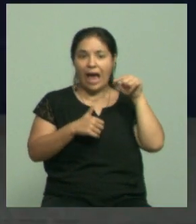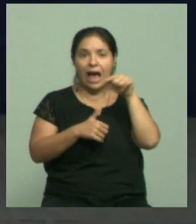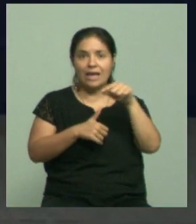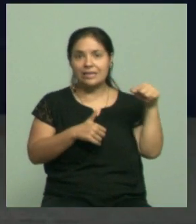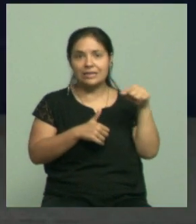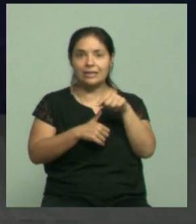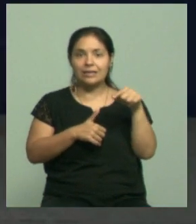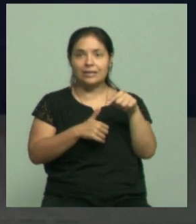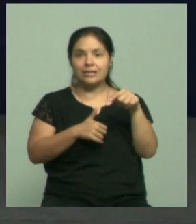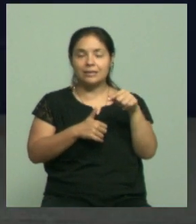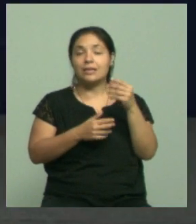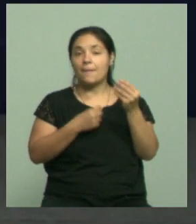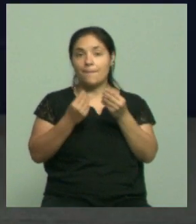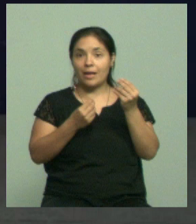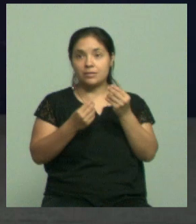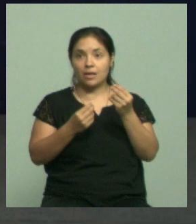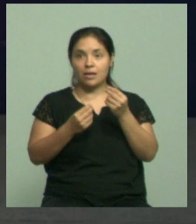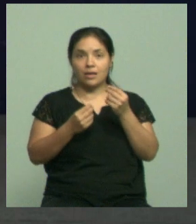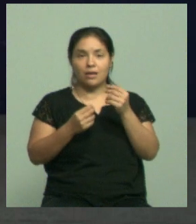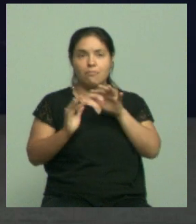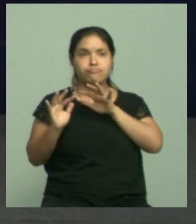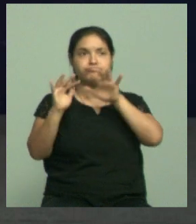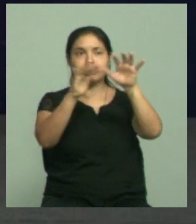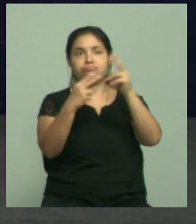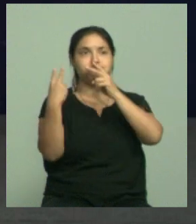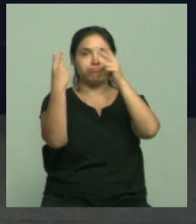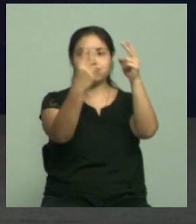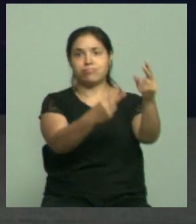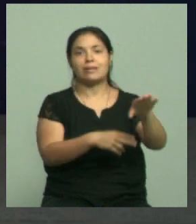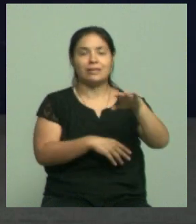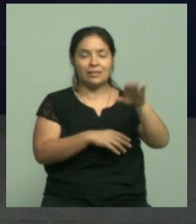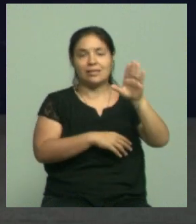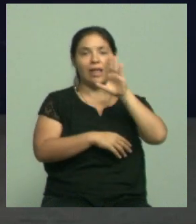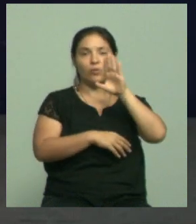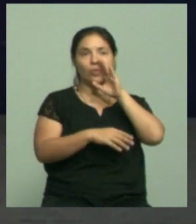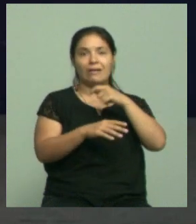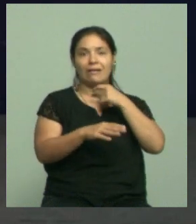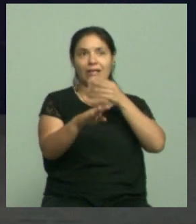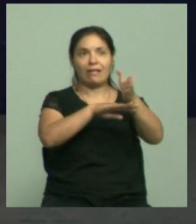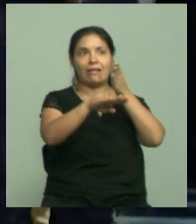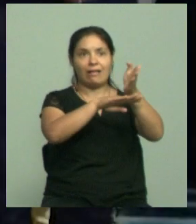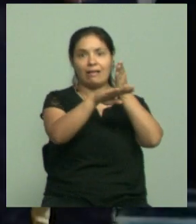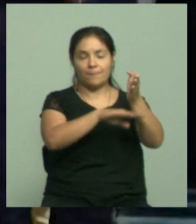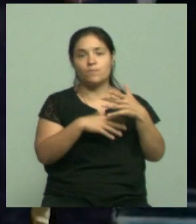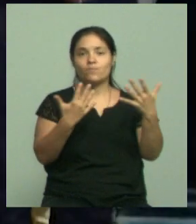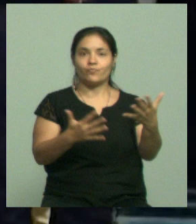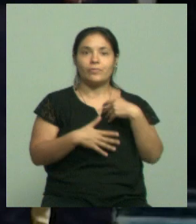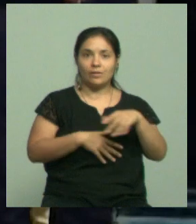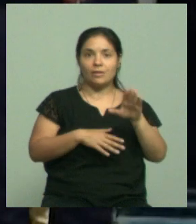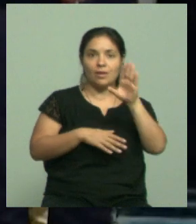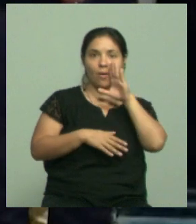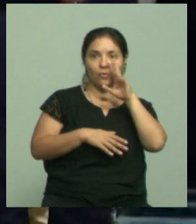los cuales surgen las grandes oleadas migratorias hacia Estados Unidos. Entonces estaba